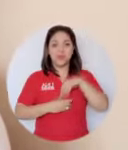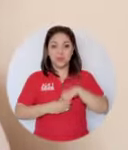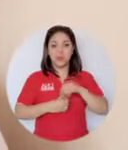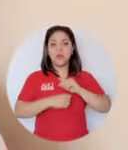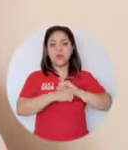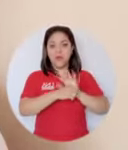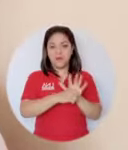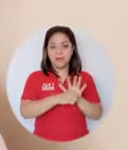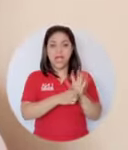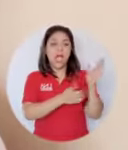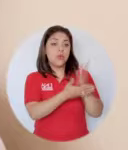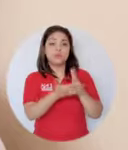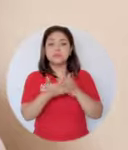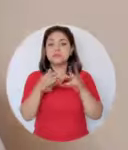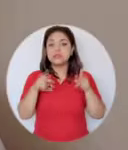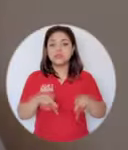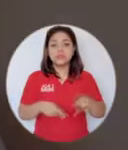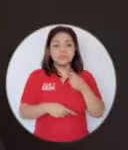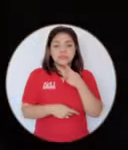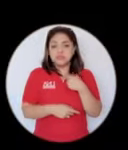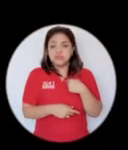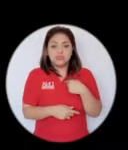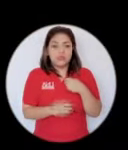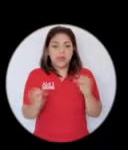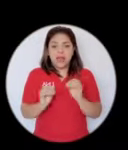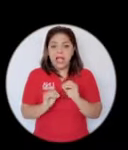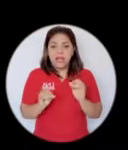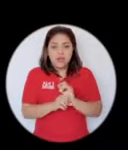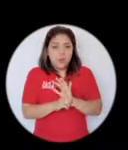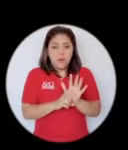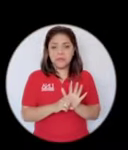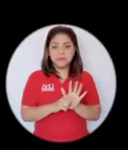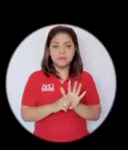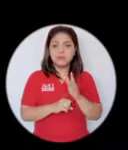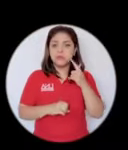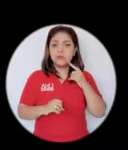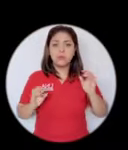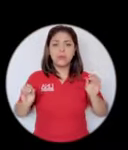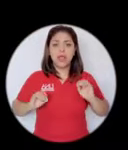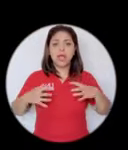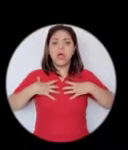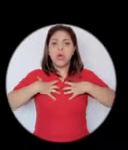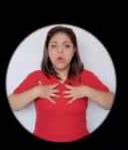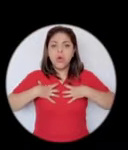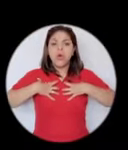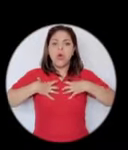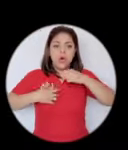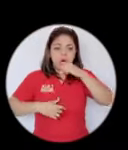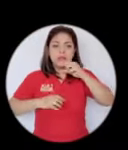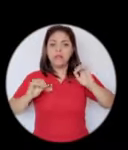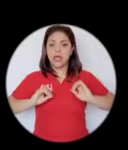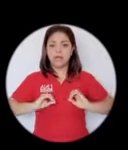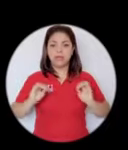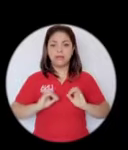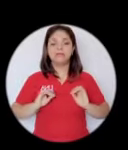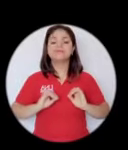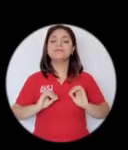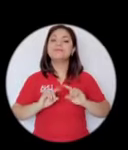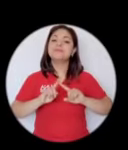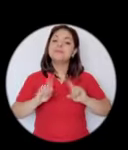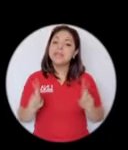la gente dice, no, yo no tuve COVID porque no tuve problemas respiratorios. Y resulta que muchos de